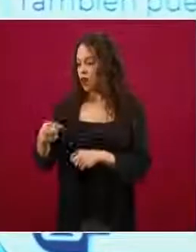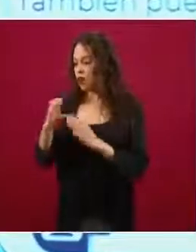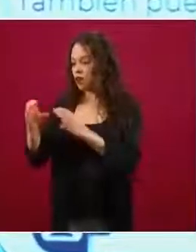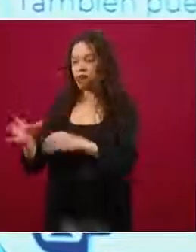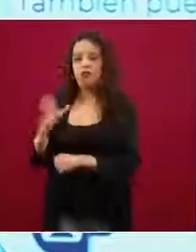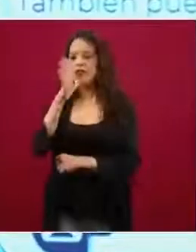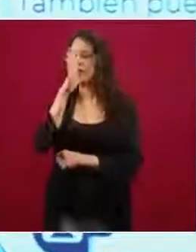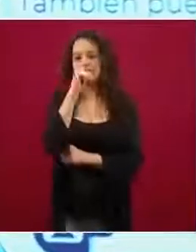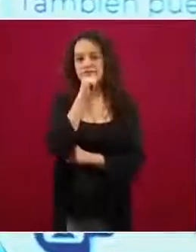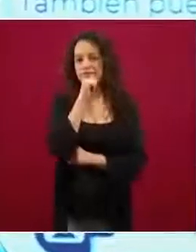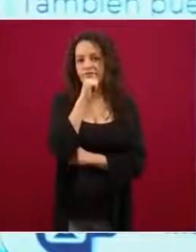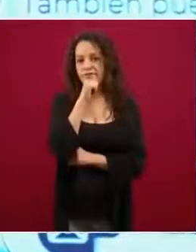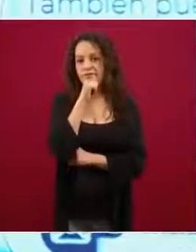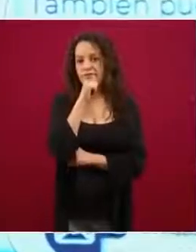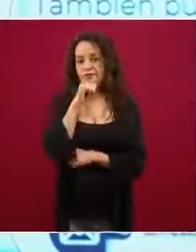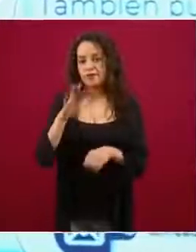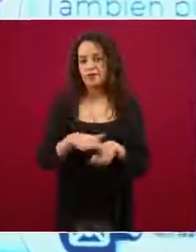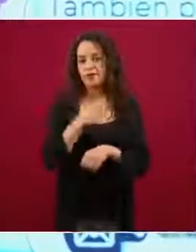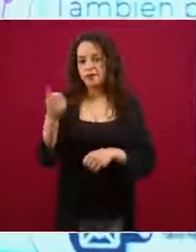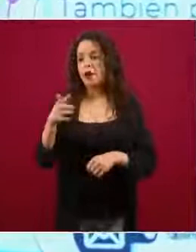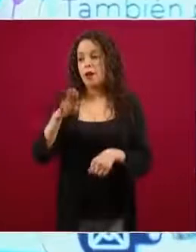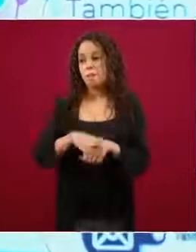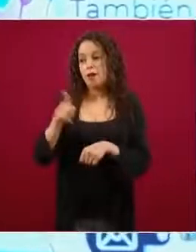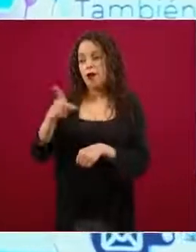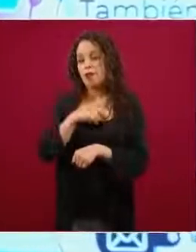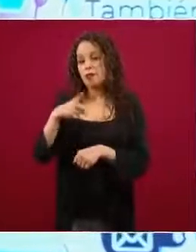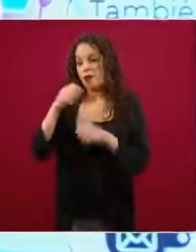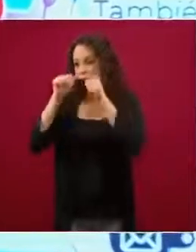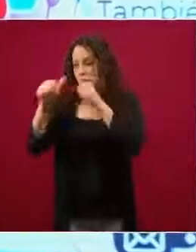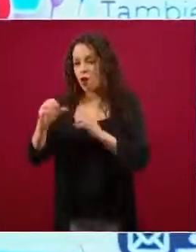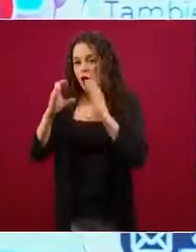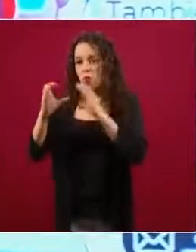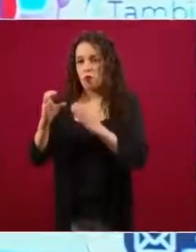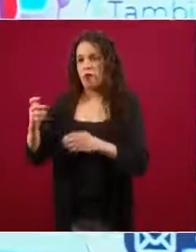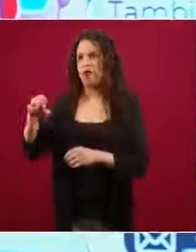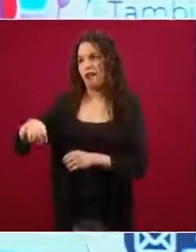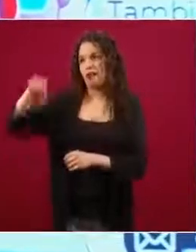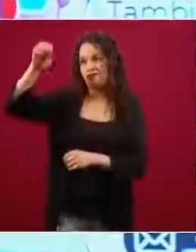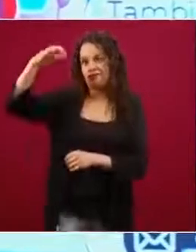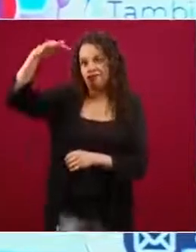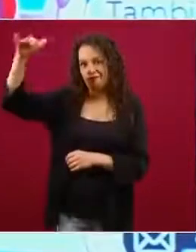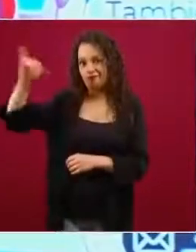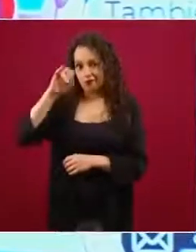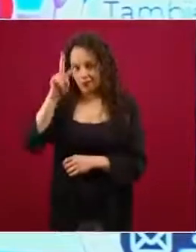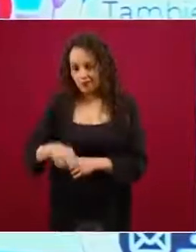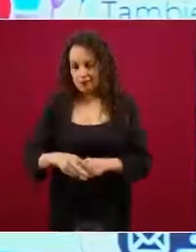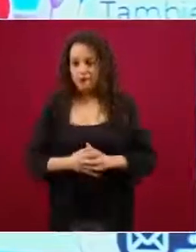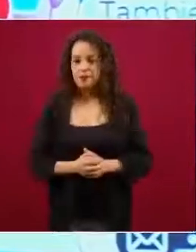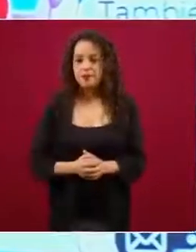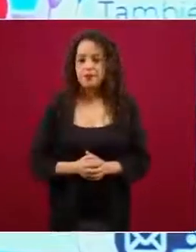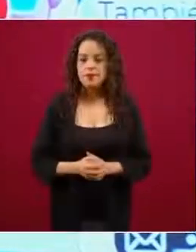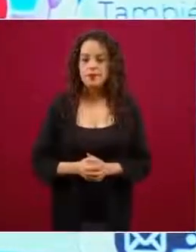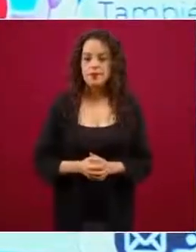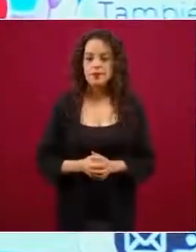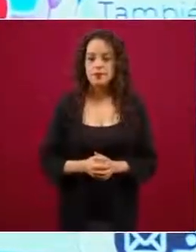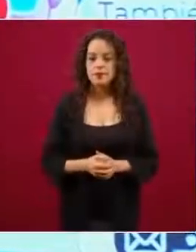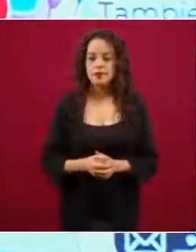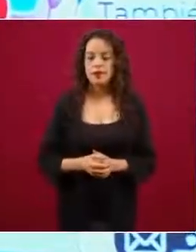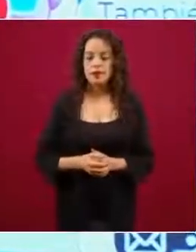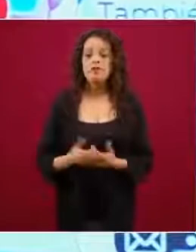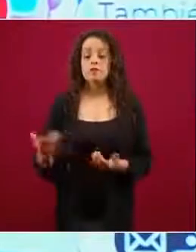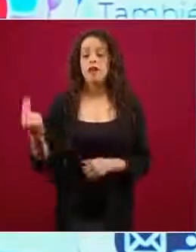cualquier otra persona. ¿Cuáles son las medidas de autocuidado para los cuidadores? En primera es distribuyamos el trabajo y